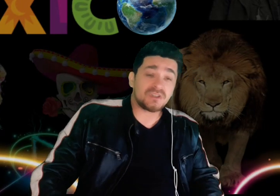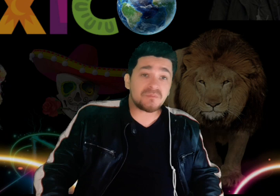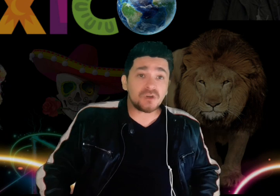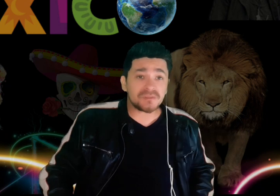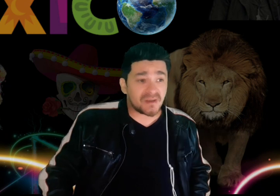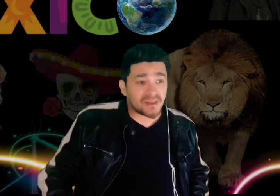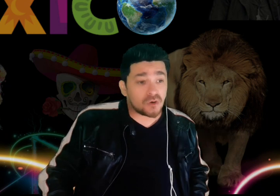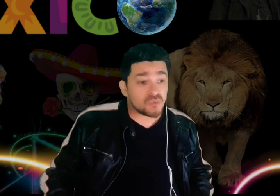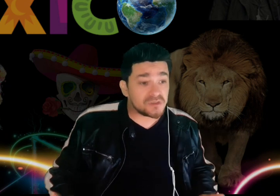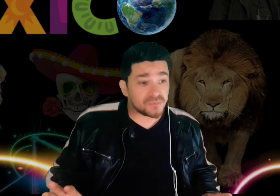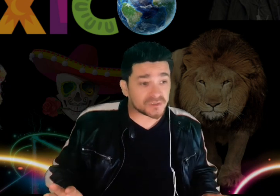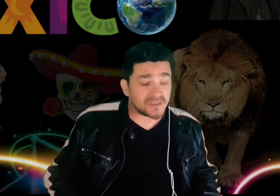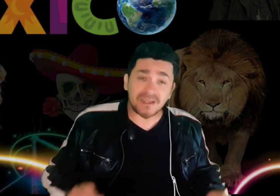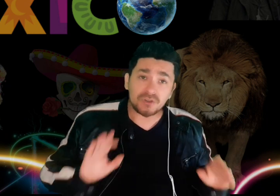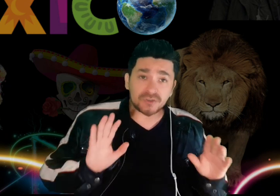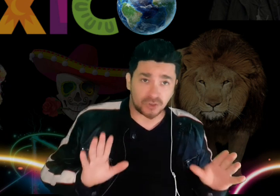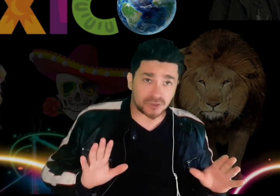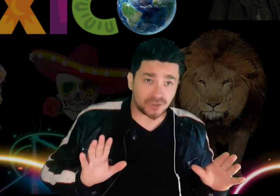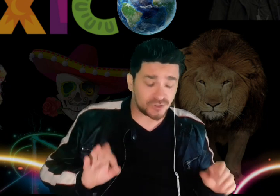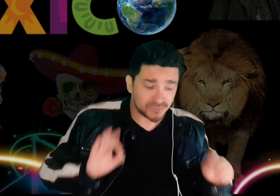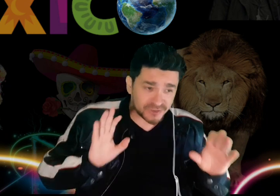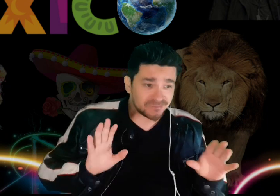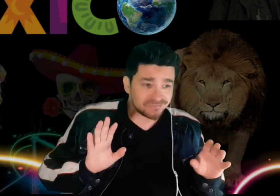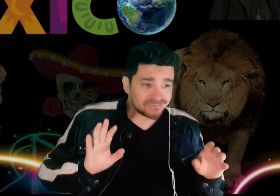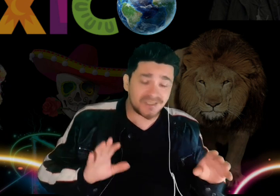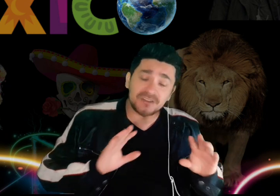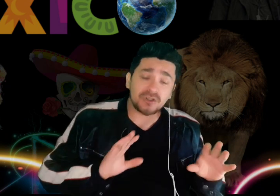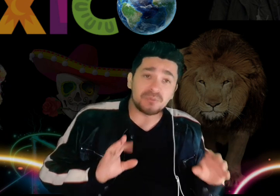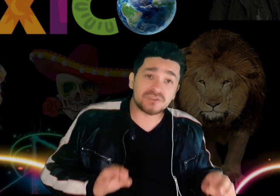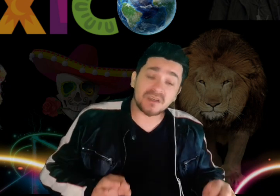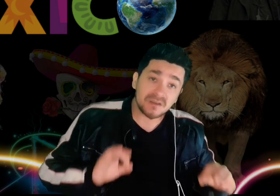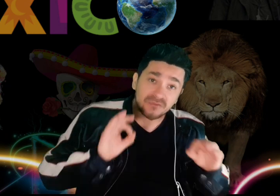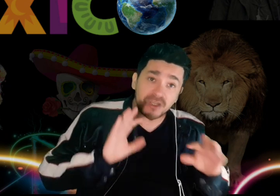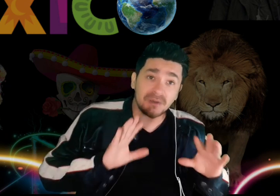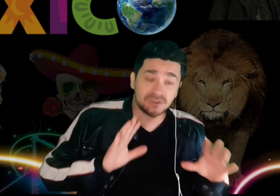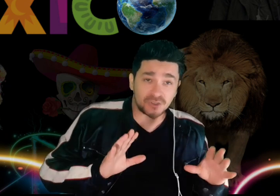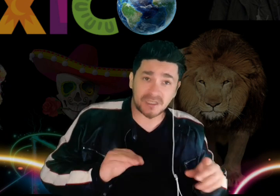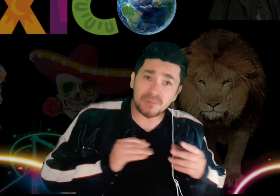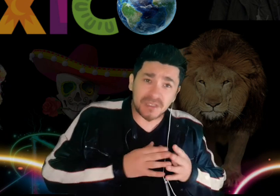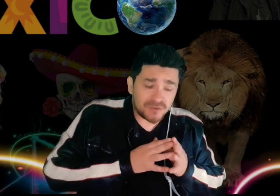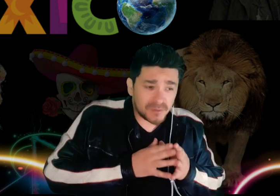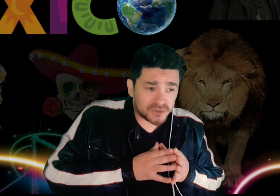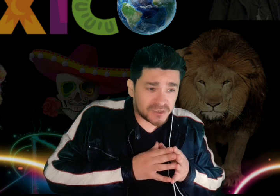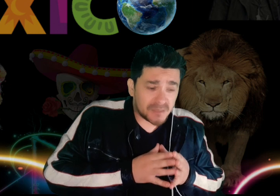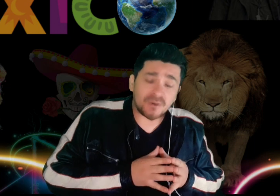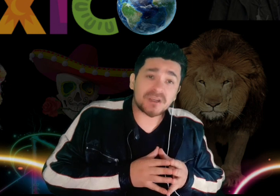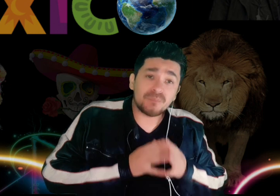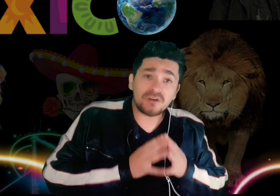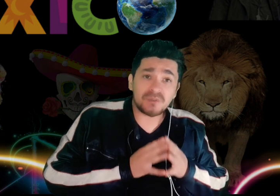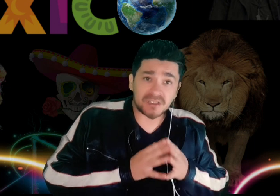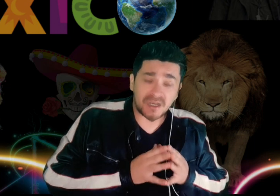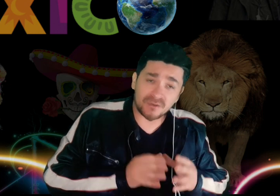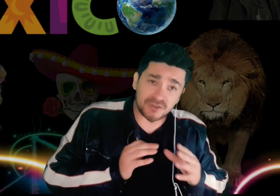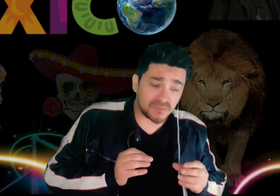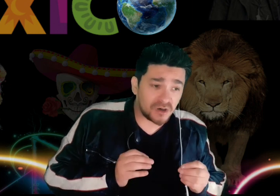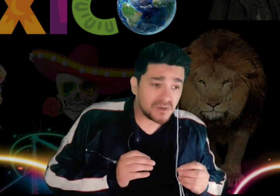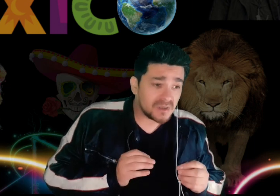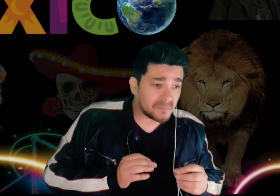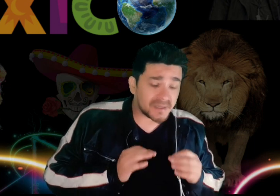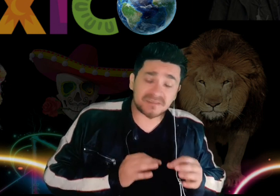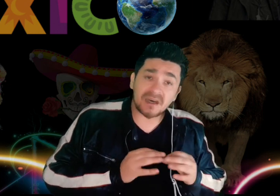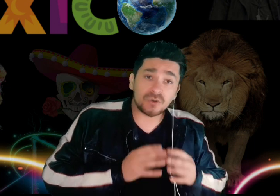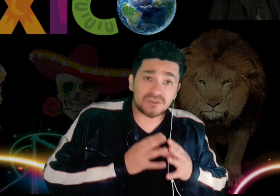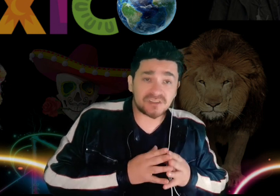Hola, gente, perdón. Todavía vamos a hablar de algo muy importante, algo histórico, loco. Sí, en el título puse firma histórica. ¿Por qué firma histórica? Porque el pueblo mexicano